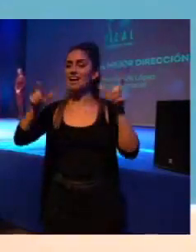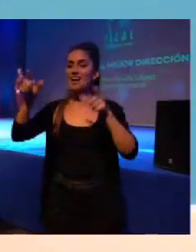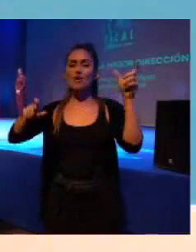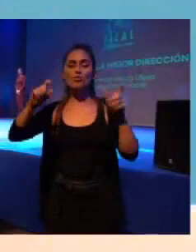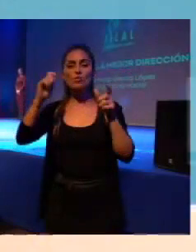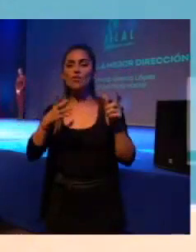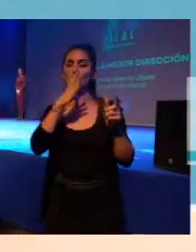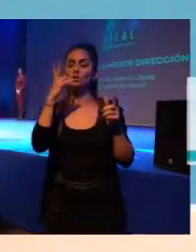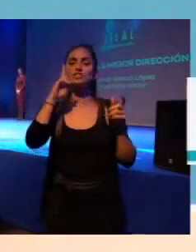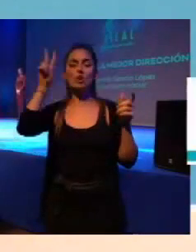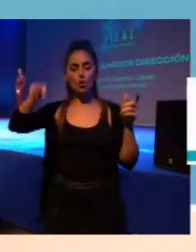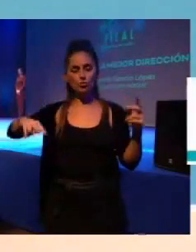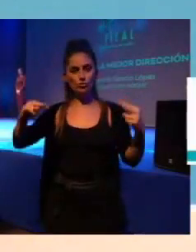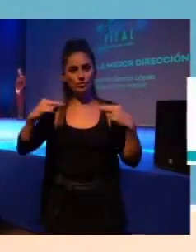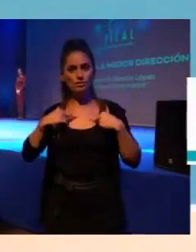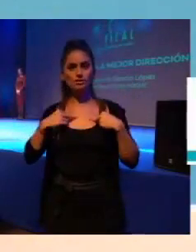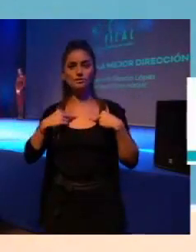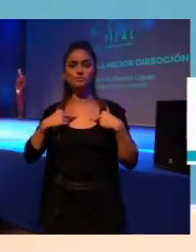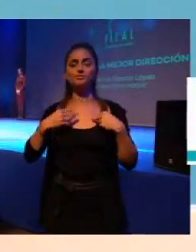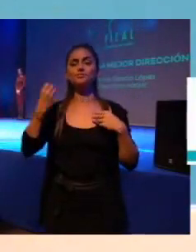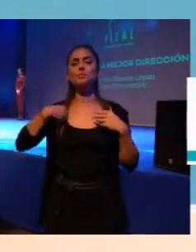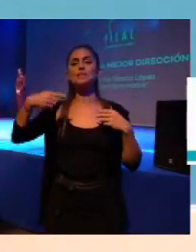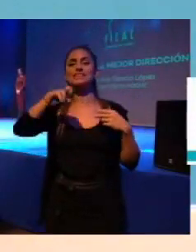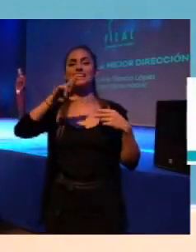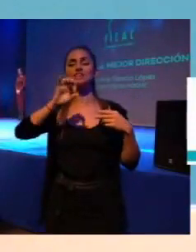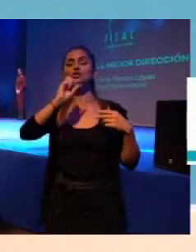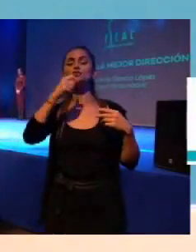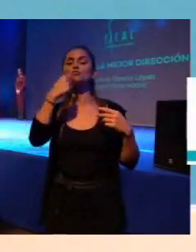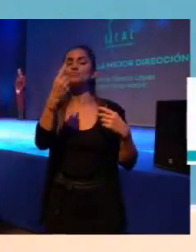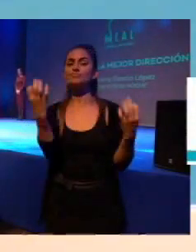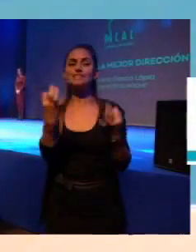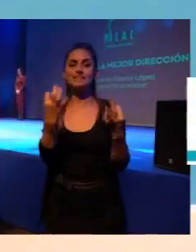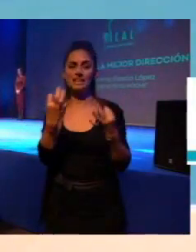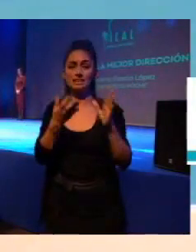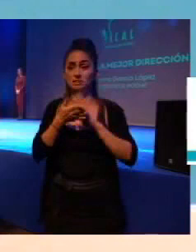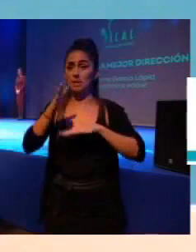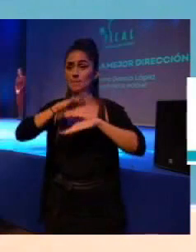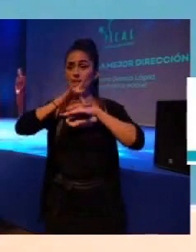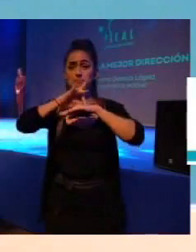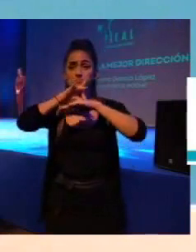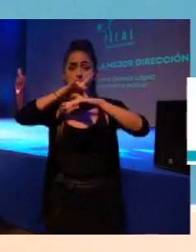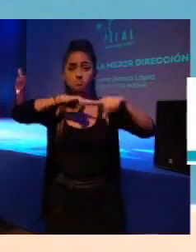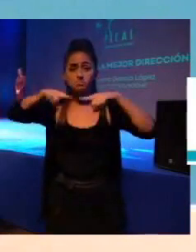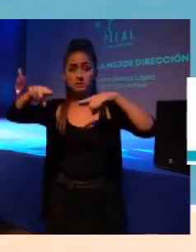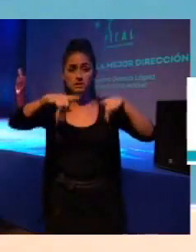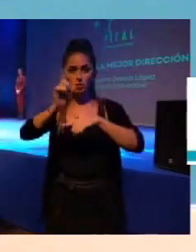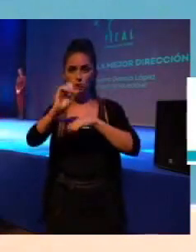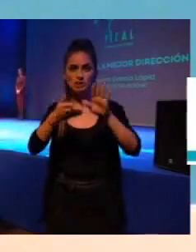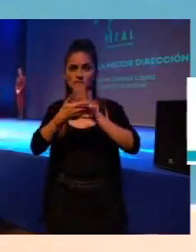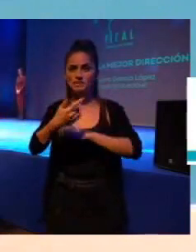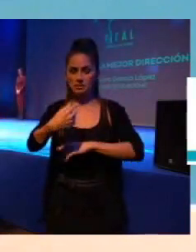reconocimiento. Decía Bresson que no se trata tanto de dirigir a alguien, ¿no?, sino de dirigirse a uno mismo,